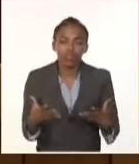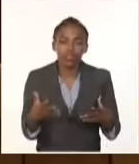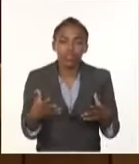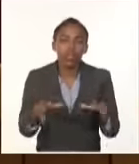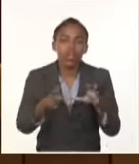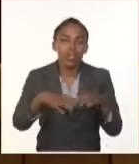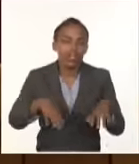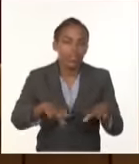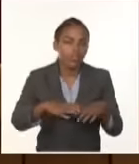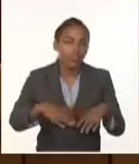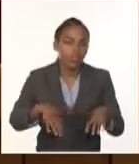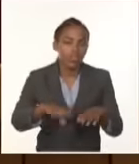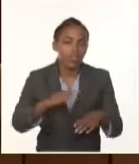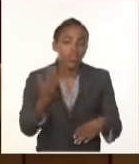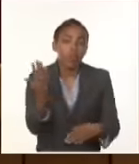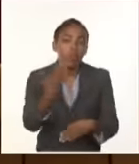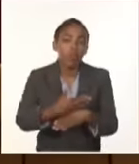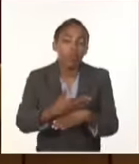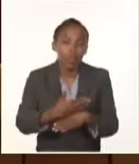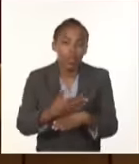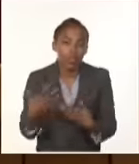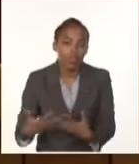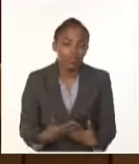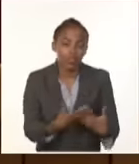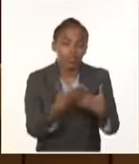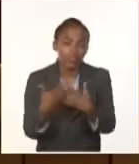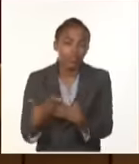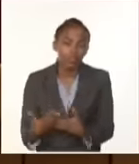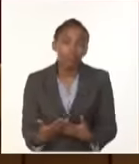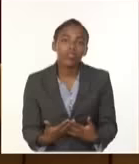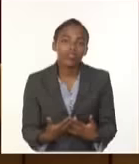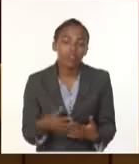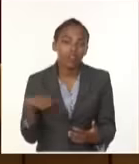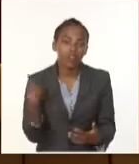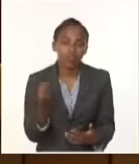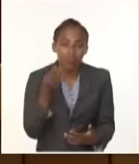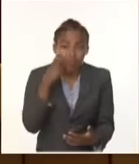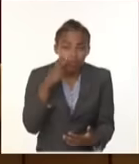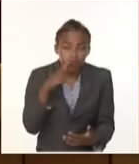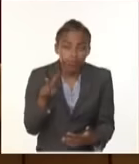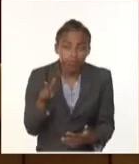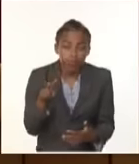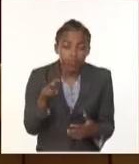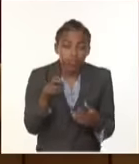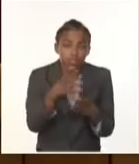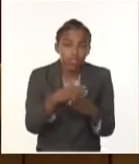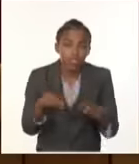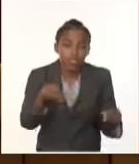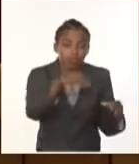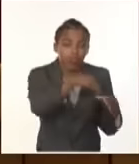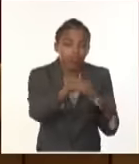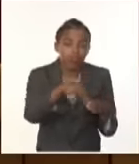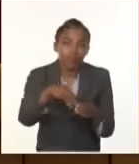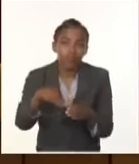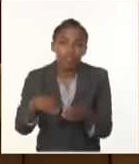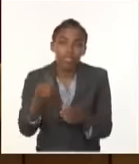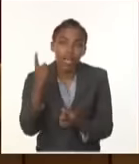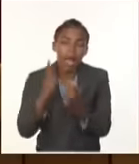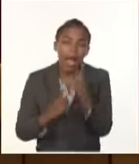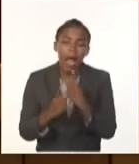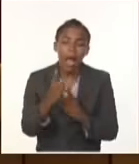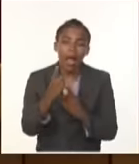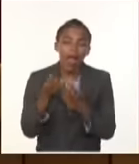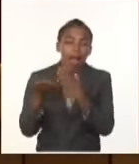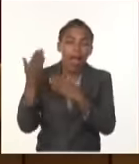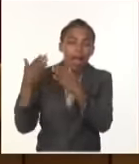gravitación del bloqueo estadounidense. Hemos visto tierras cultivadas que antes estuvieron infestadas de